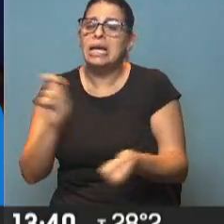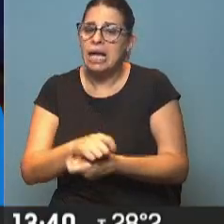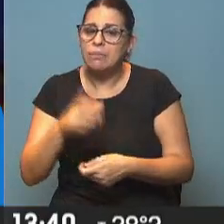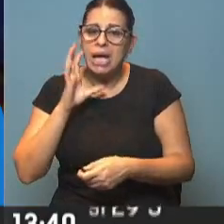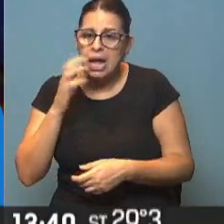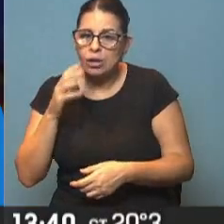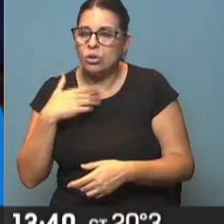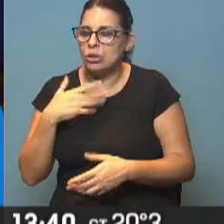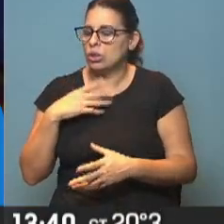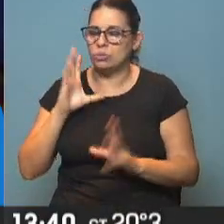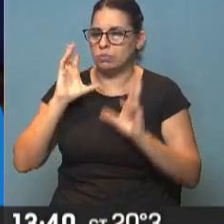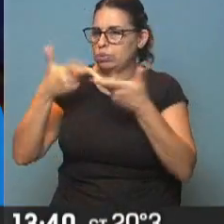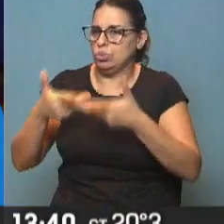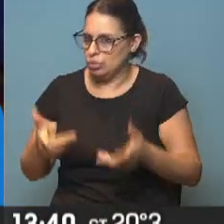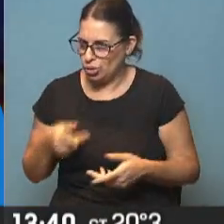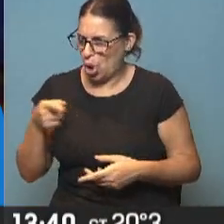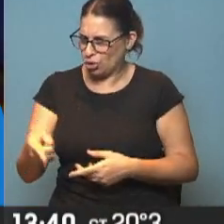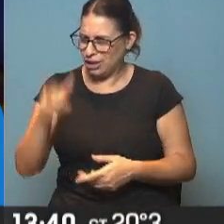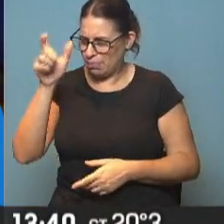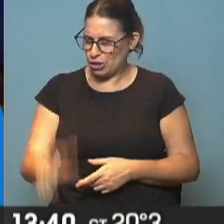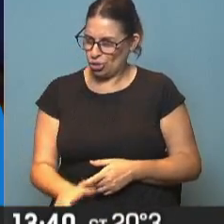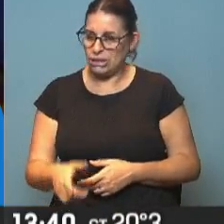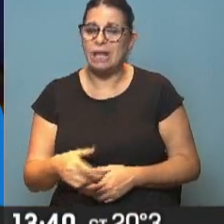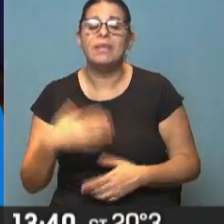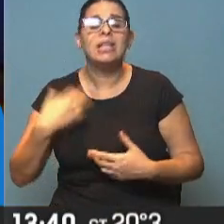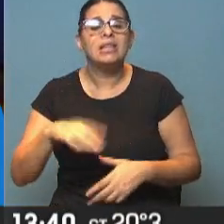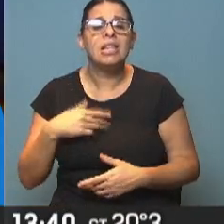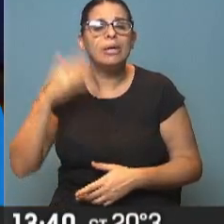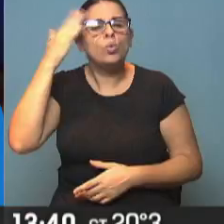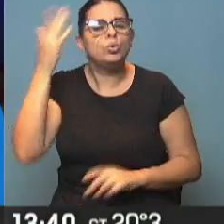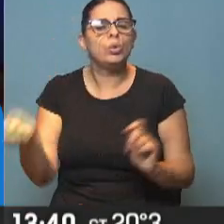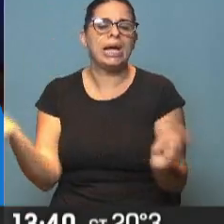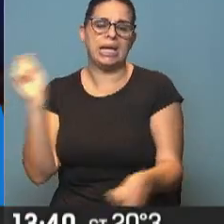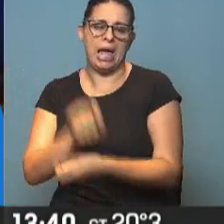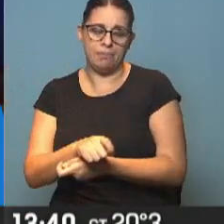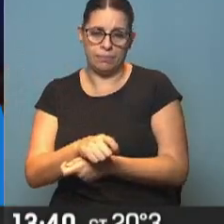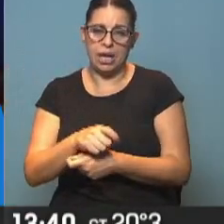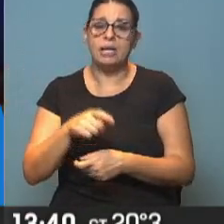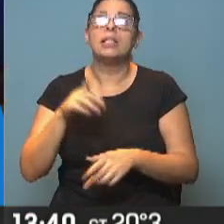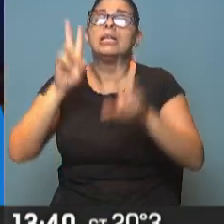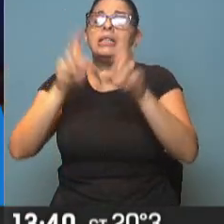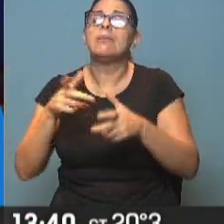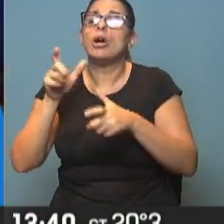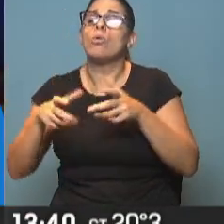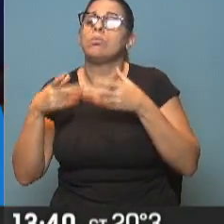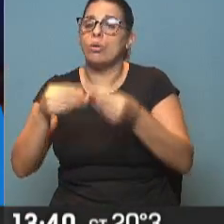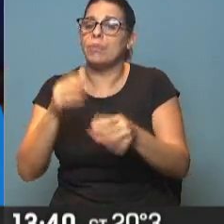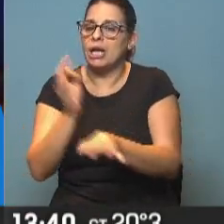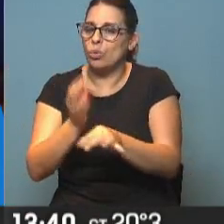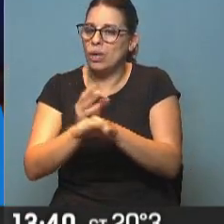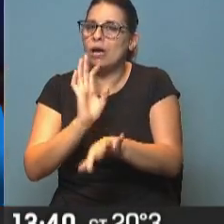por poco entonces busca que genera ese cambio cultural en materia de consumo y la escuela es un primer paso para